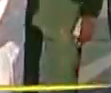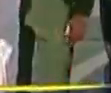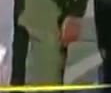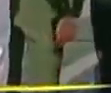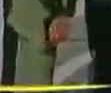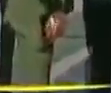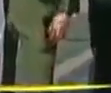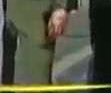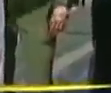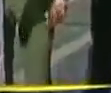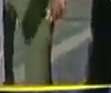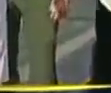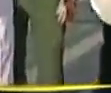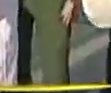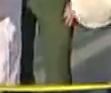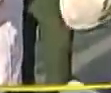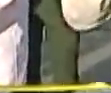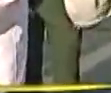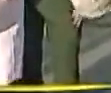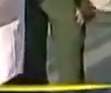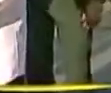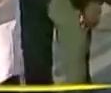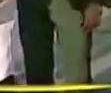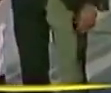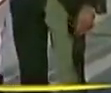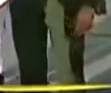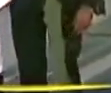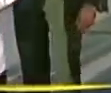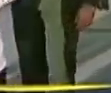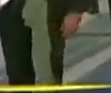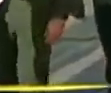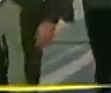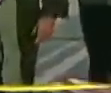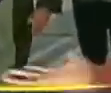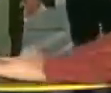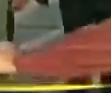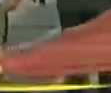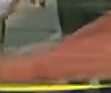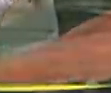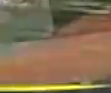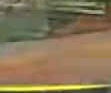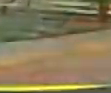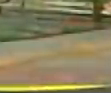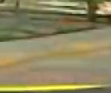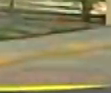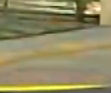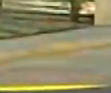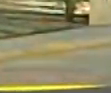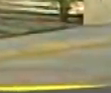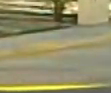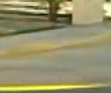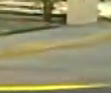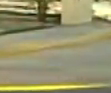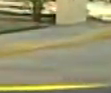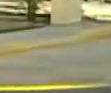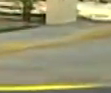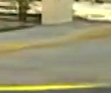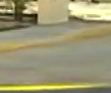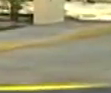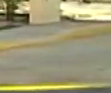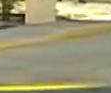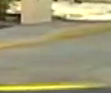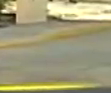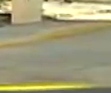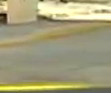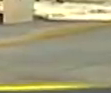la cobertura sectorial a todos los venezolanos, especialmente los venezolanos que más la necesitan. Gracias a